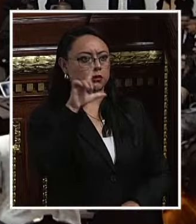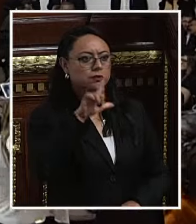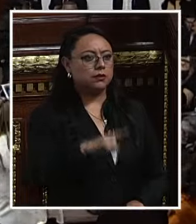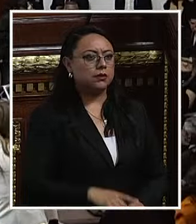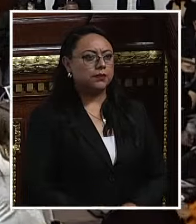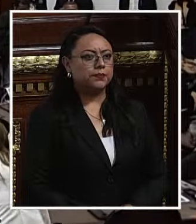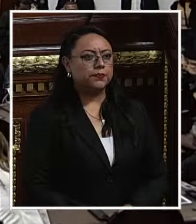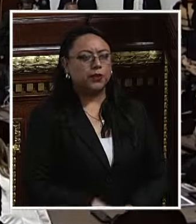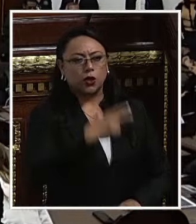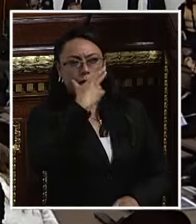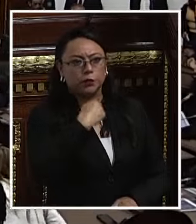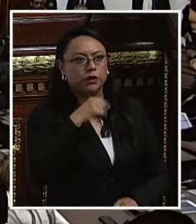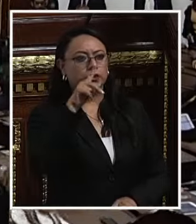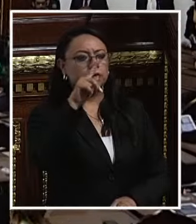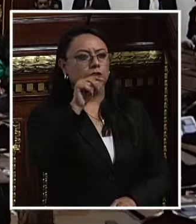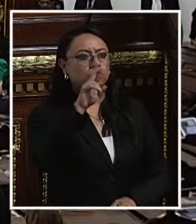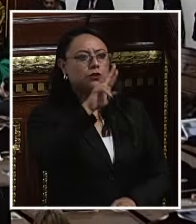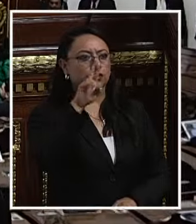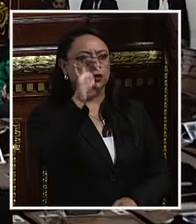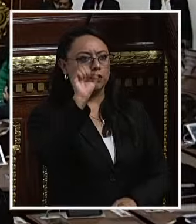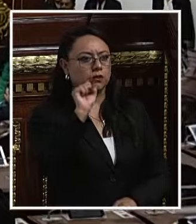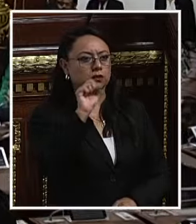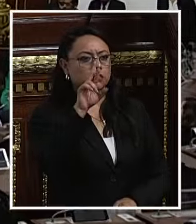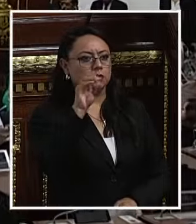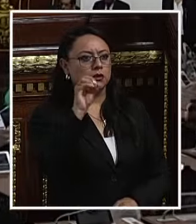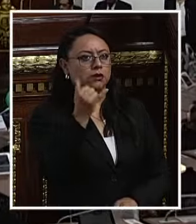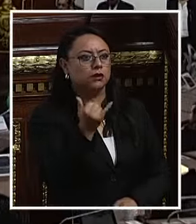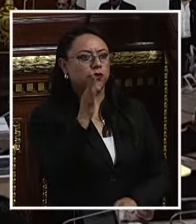Torres González Roicit.